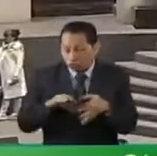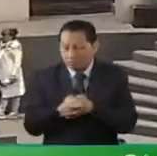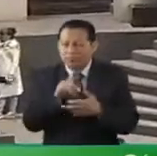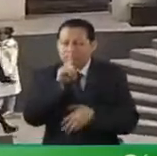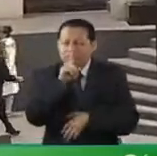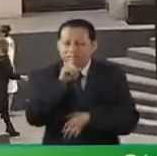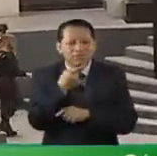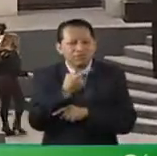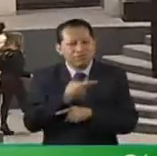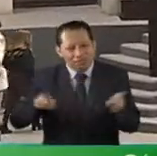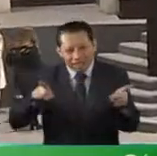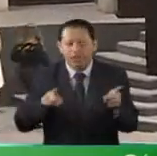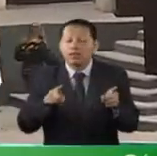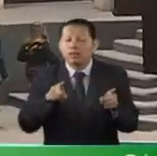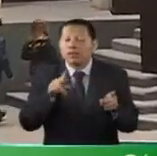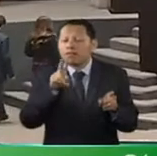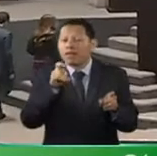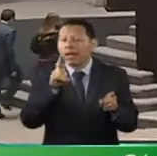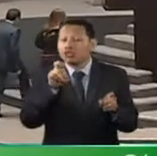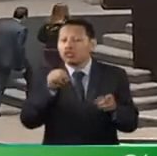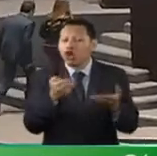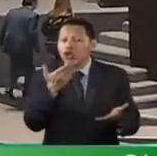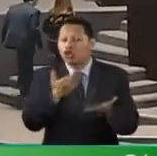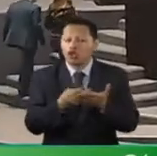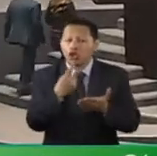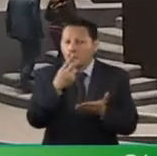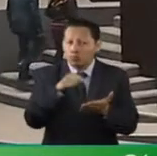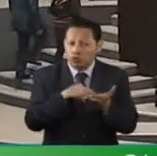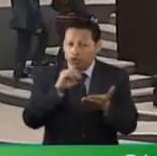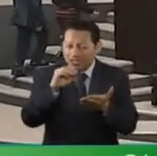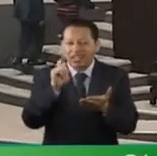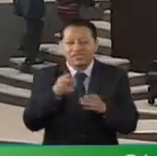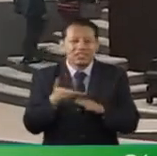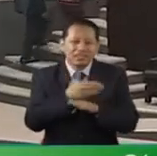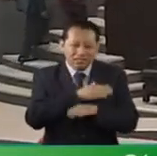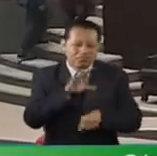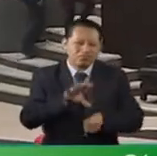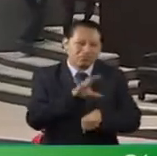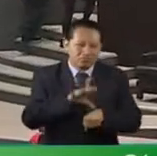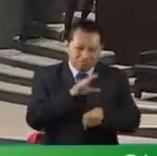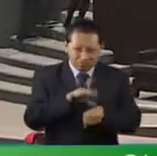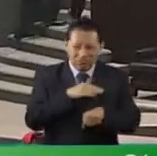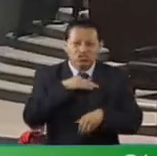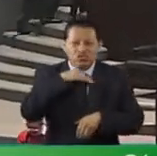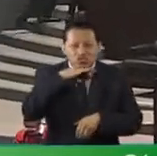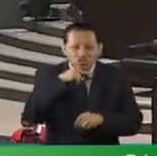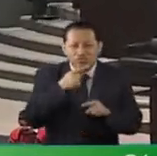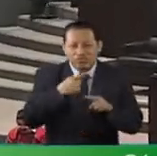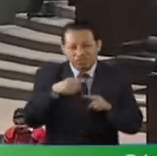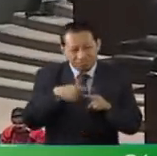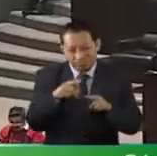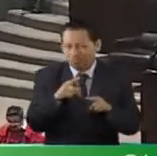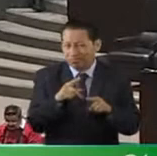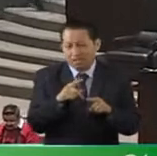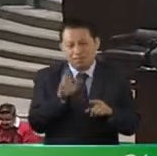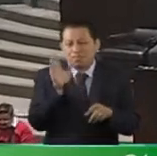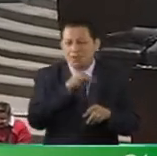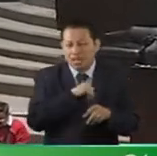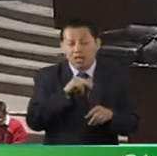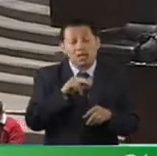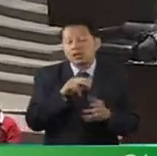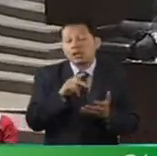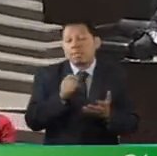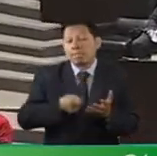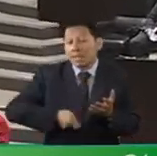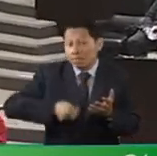versión 2.0 de su pasada reforma tóxica eléctrica. Y así es, no es la primera vez que